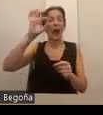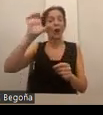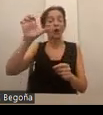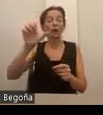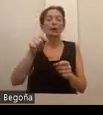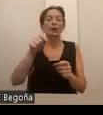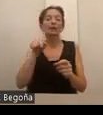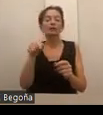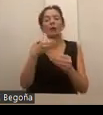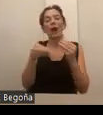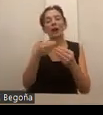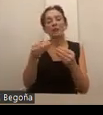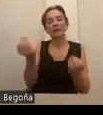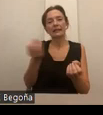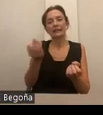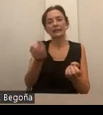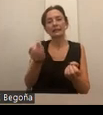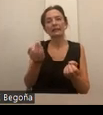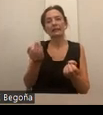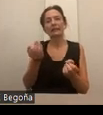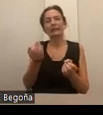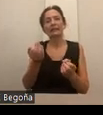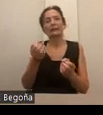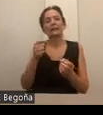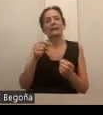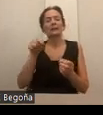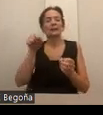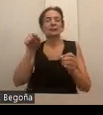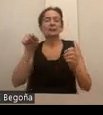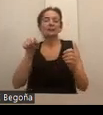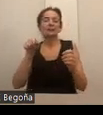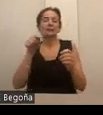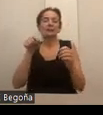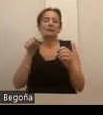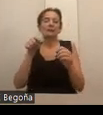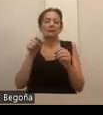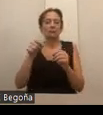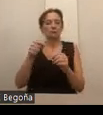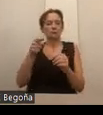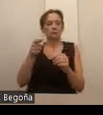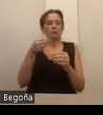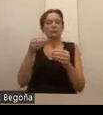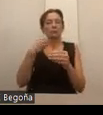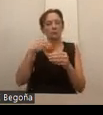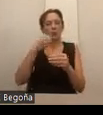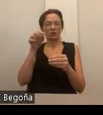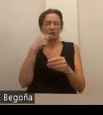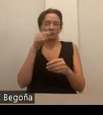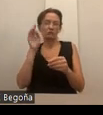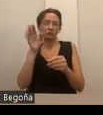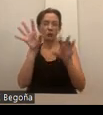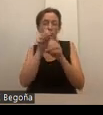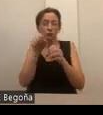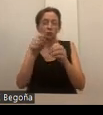ratones un aumento del tejido adiposo, marrón. Por lo tanto, una predisposición,